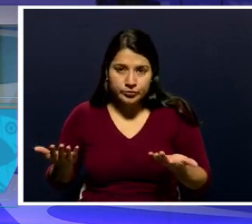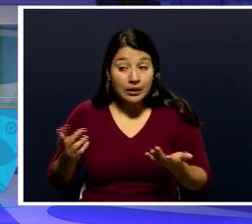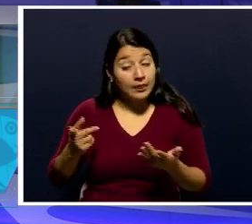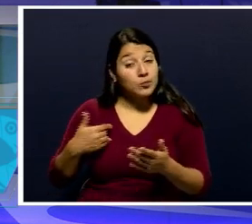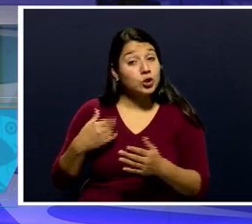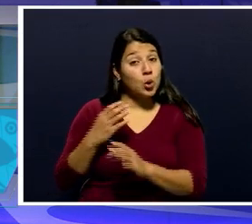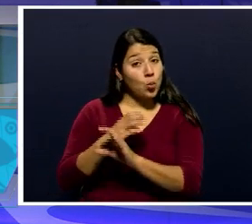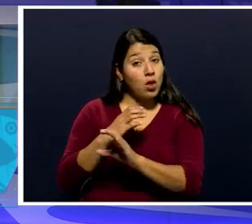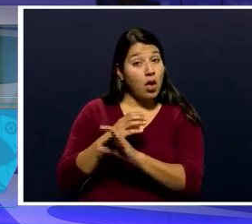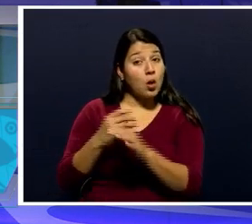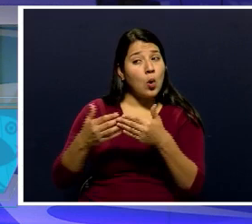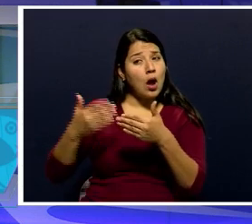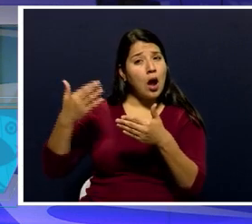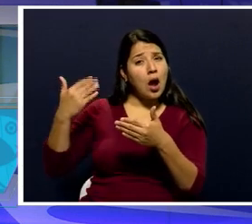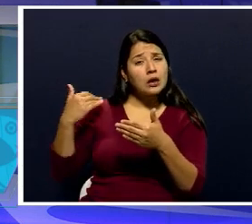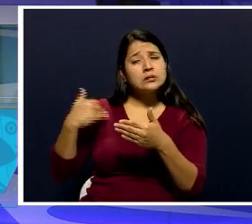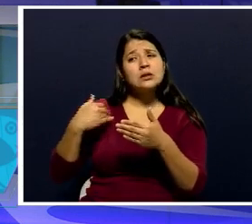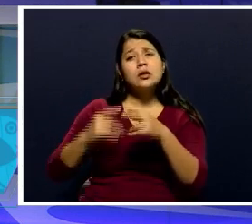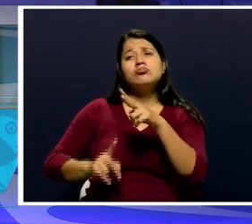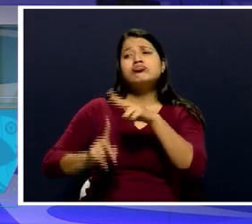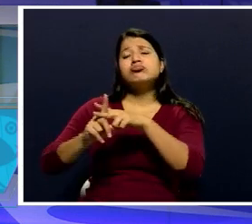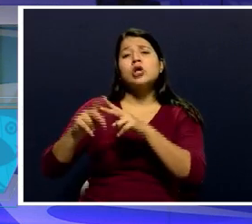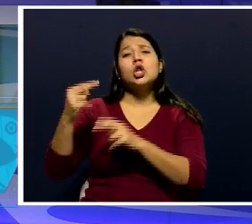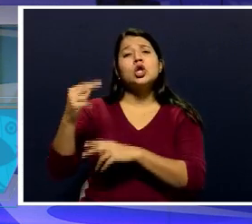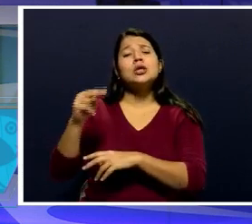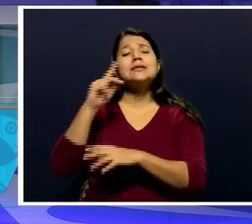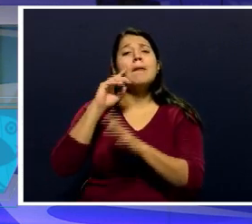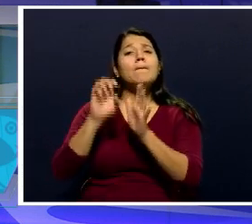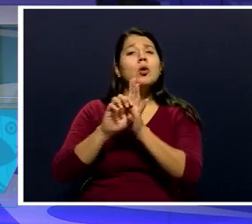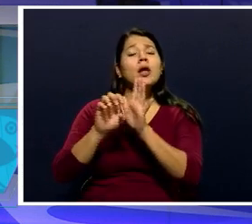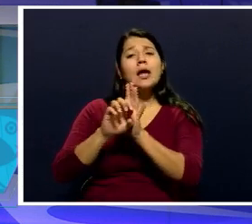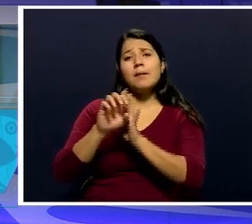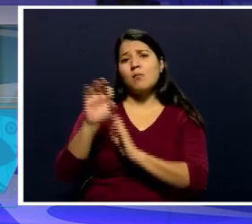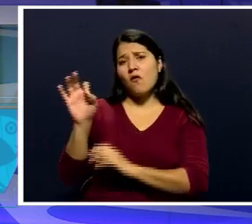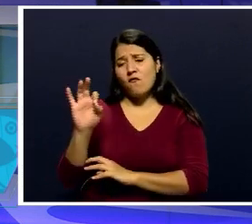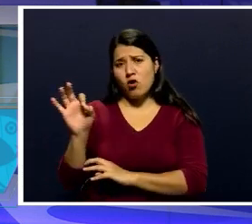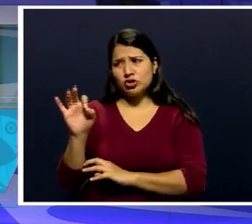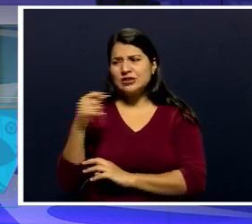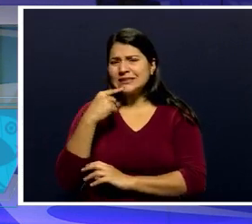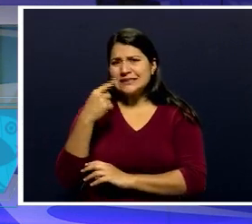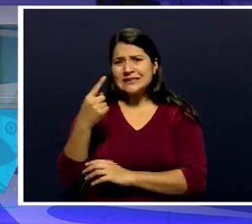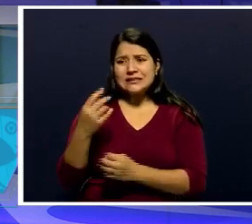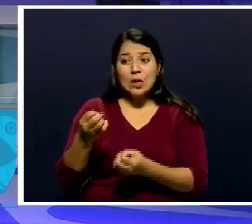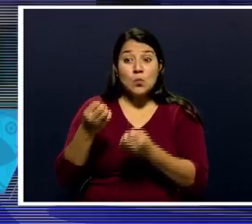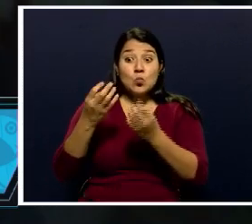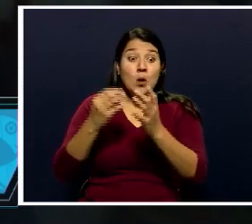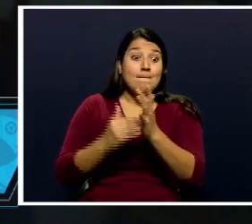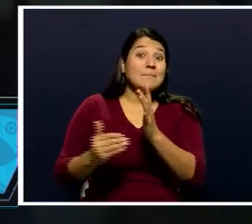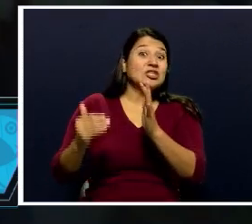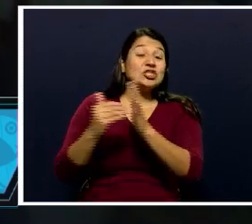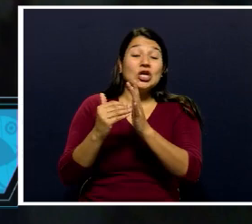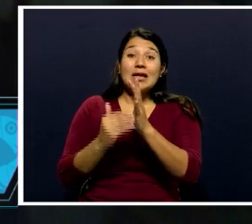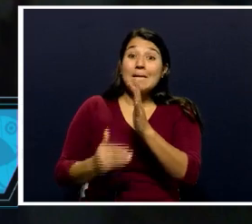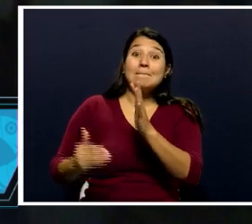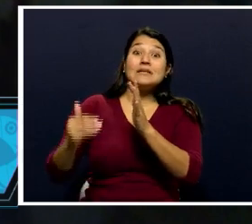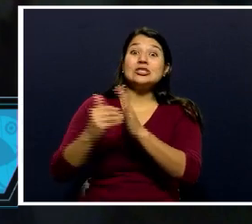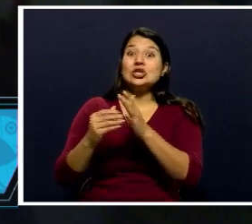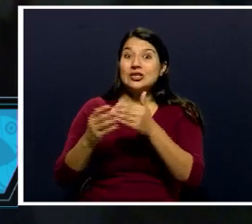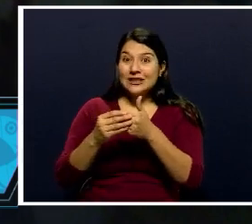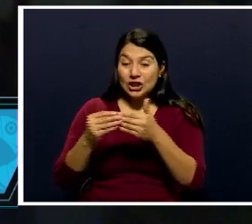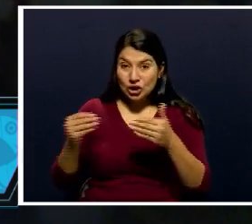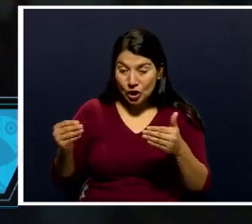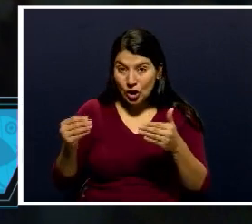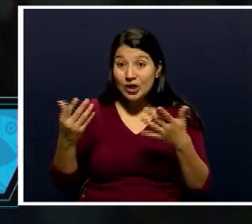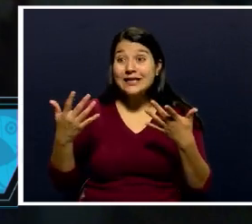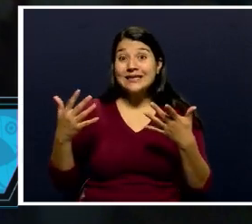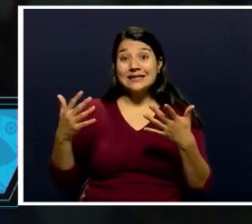días han salido noticias, por ejemplo en Forbes, de la cantidad de millones de dólares que han acumulado, que han